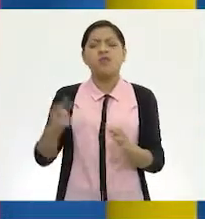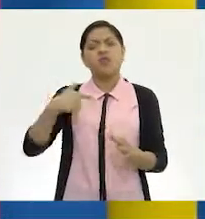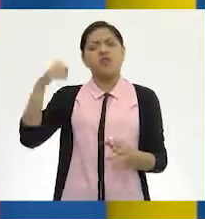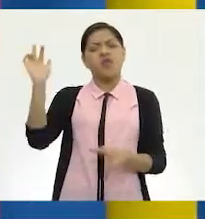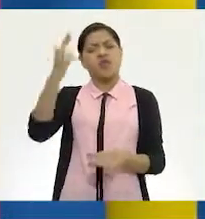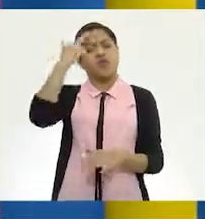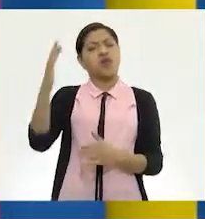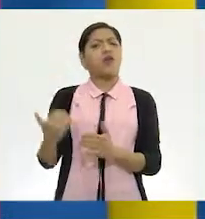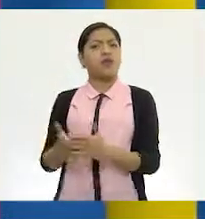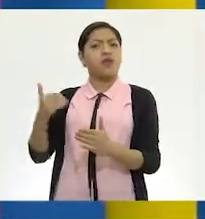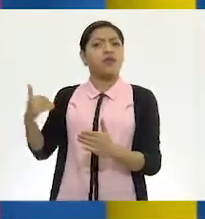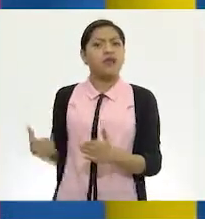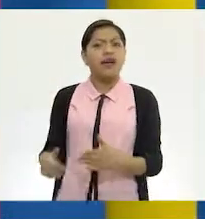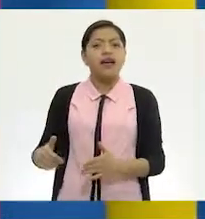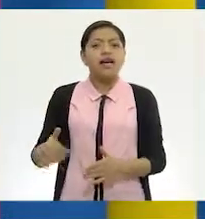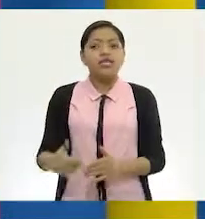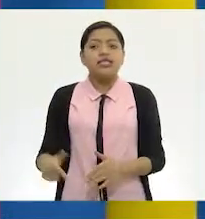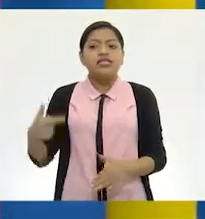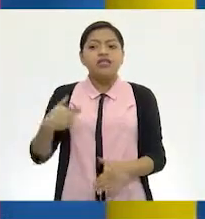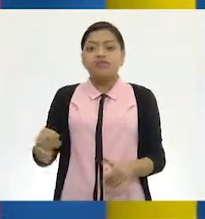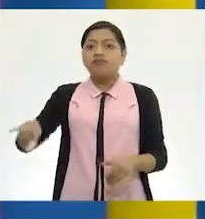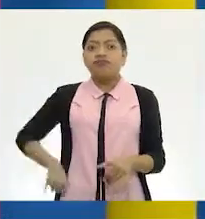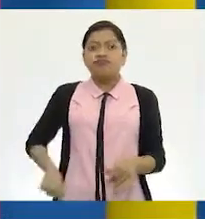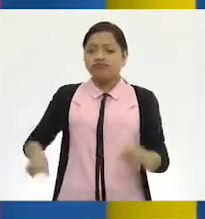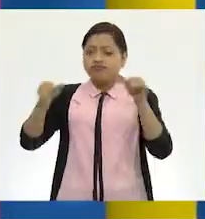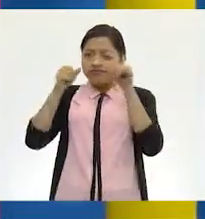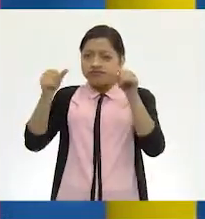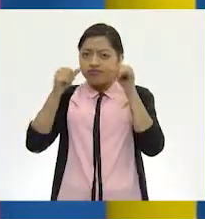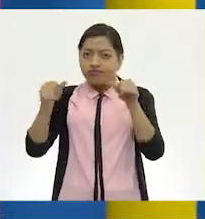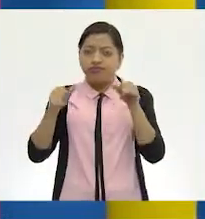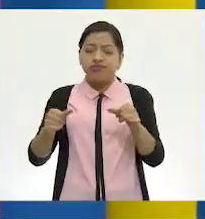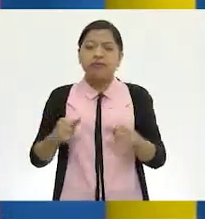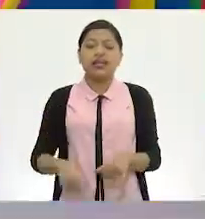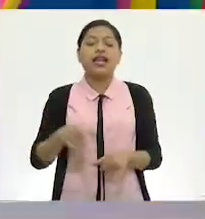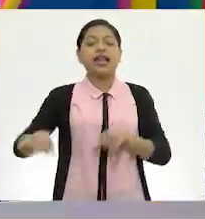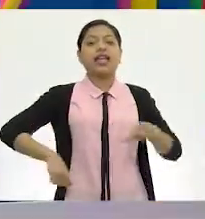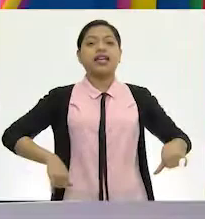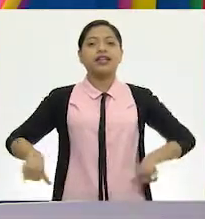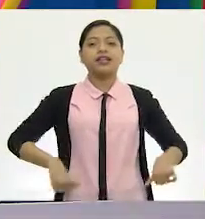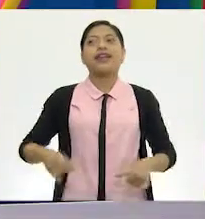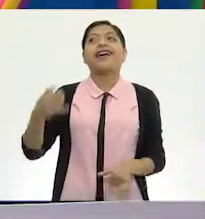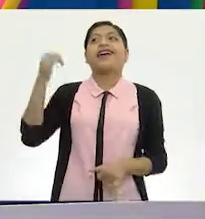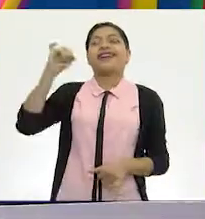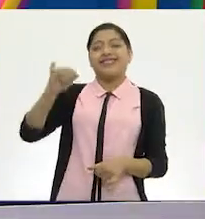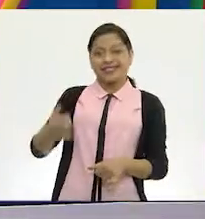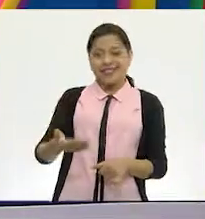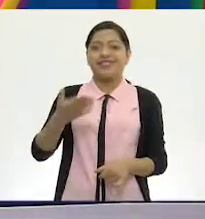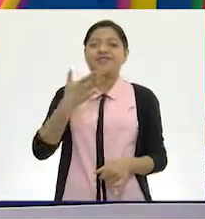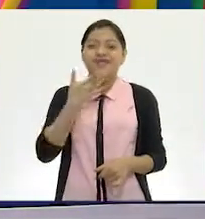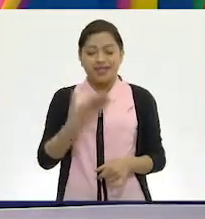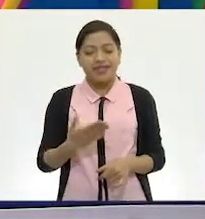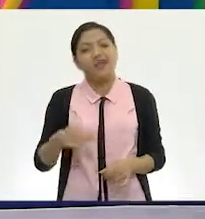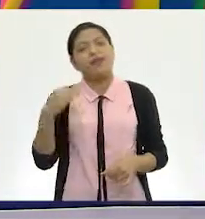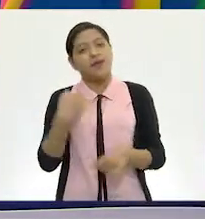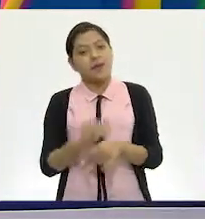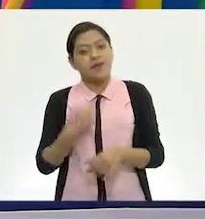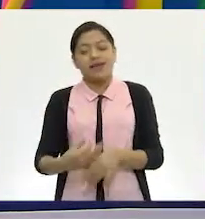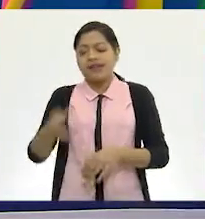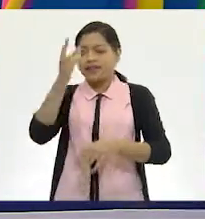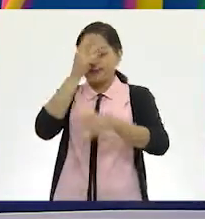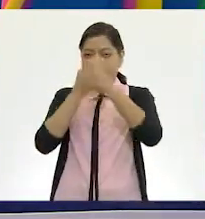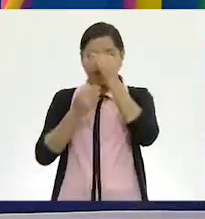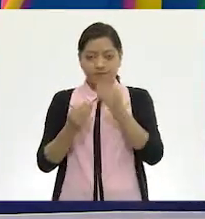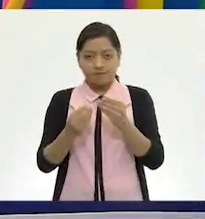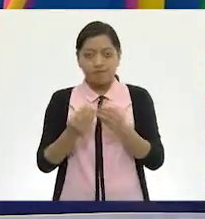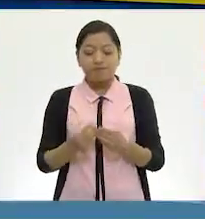me quedé clavada con esa dinámica que tuvimos. Pues vamos a empezar justamente compartiendo nuestro aprendizaje. ¿Esperad? A